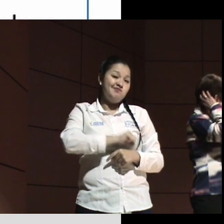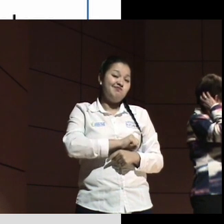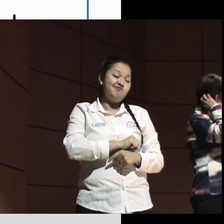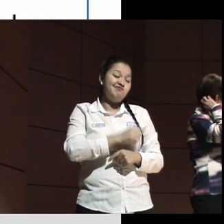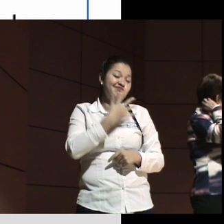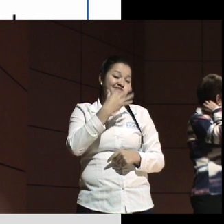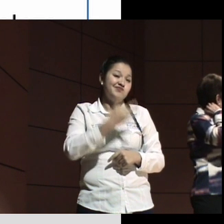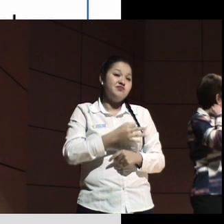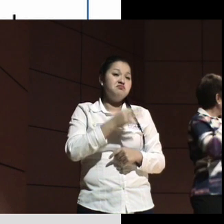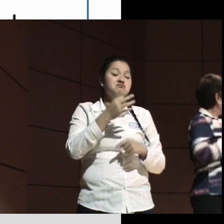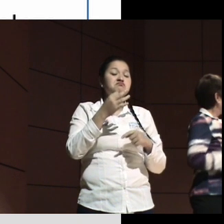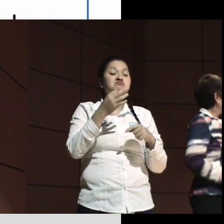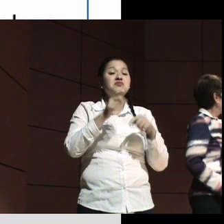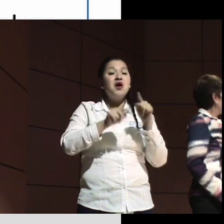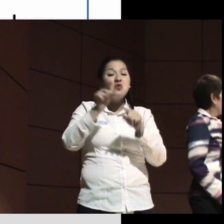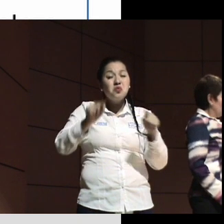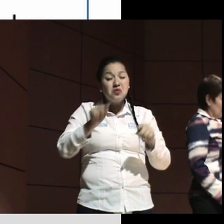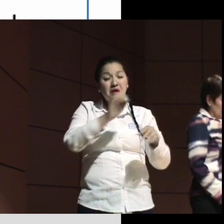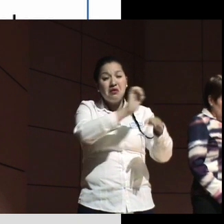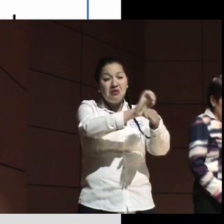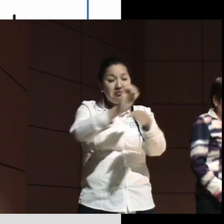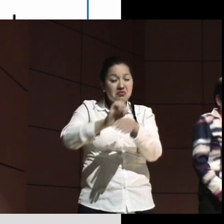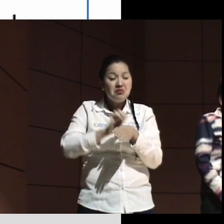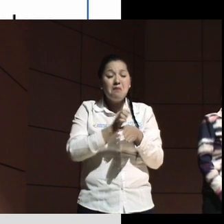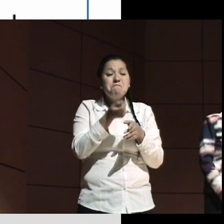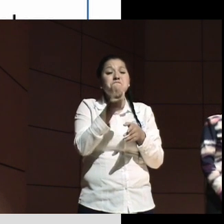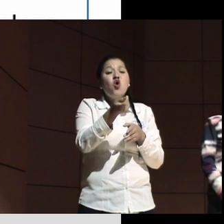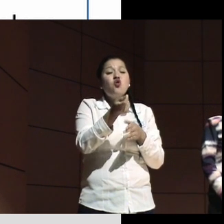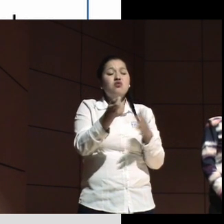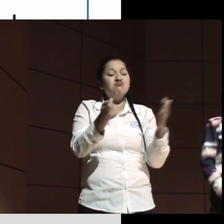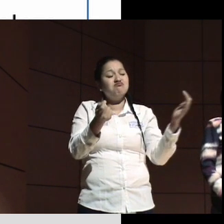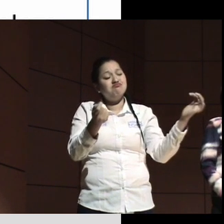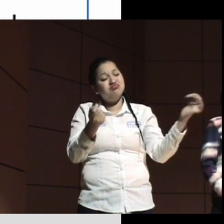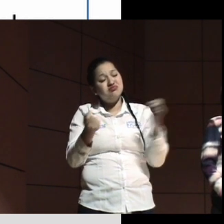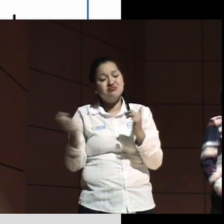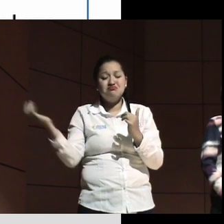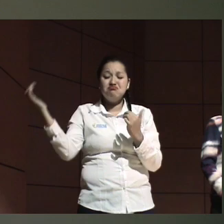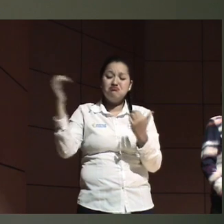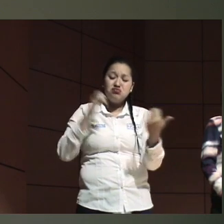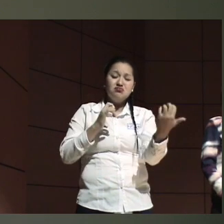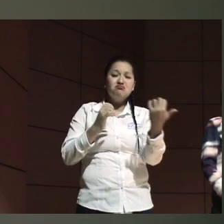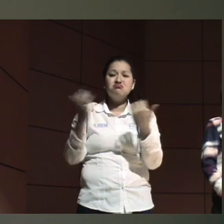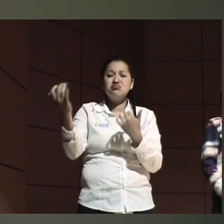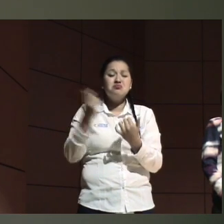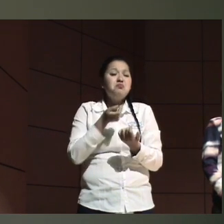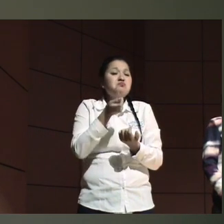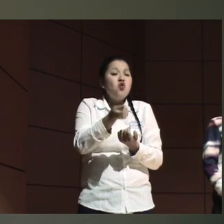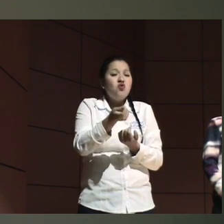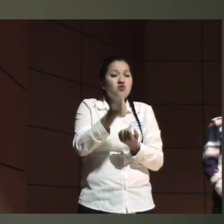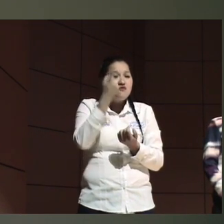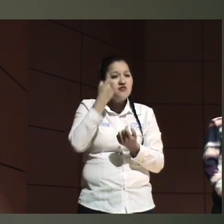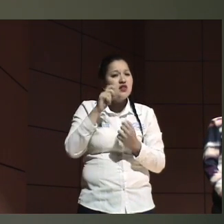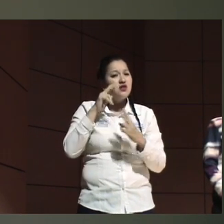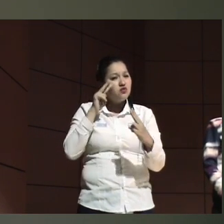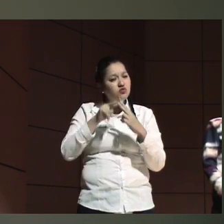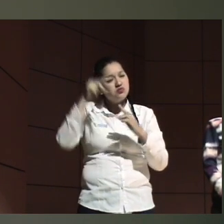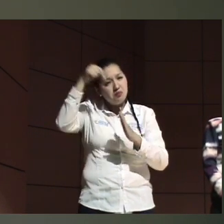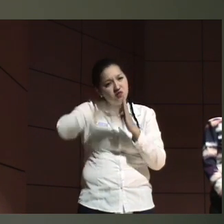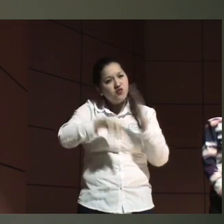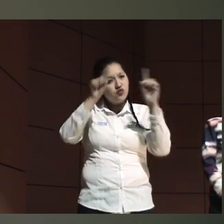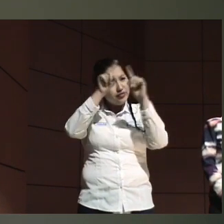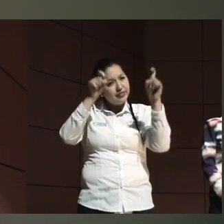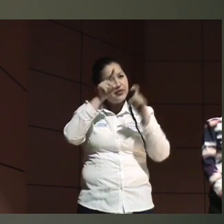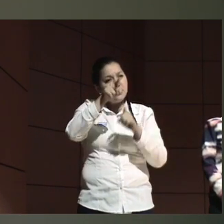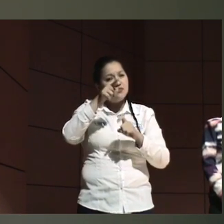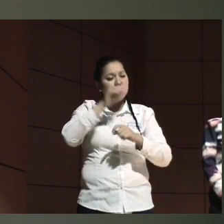siendo de unos pocos sectores cuando falta mayor divulgación o mayor conocimiento de la sociedad en general y de los diferentes